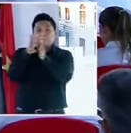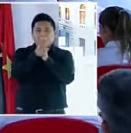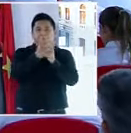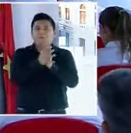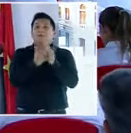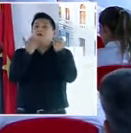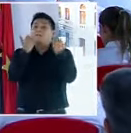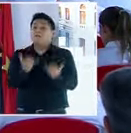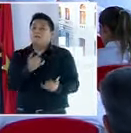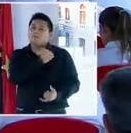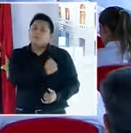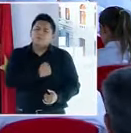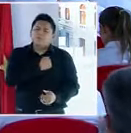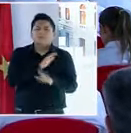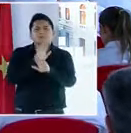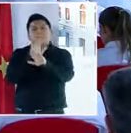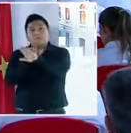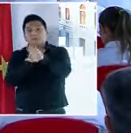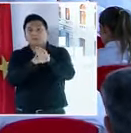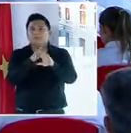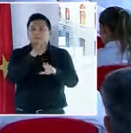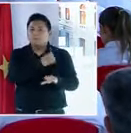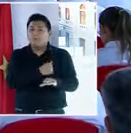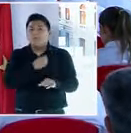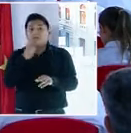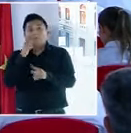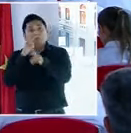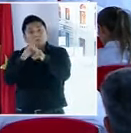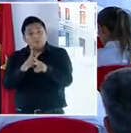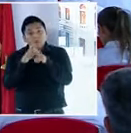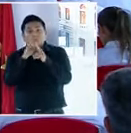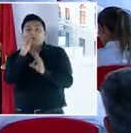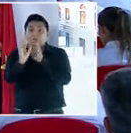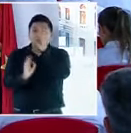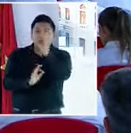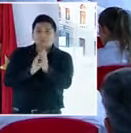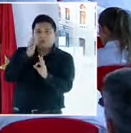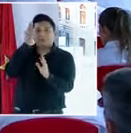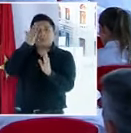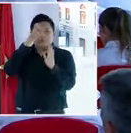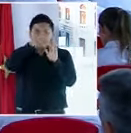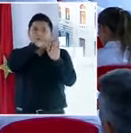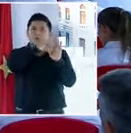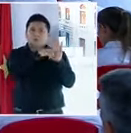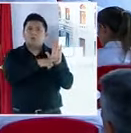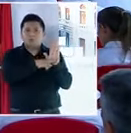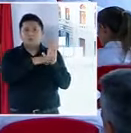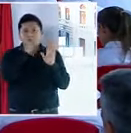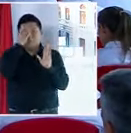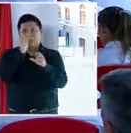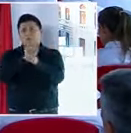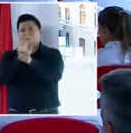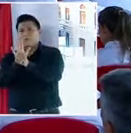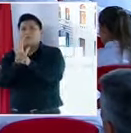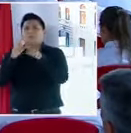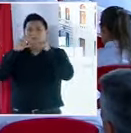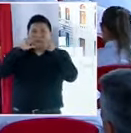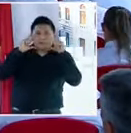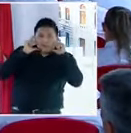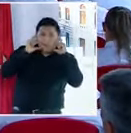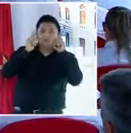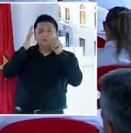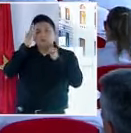llamado de manera muy especial a no bajar la guardia, a seguir manteniendo todos los protocolos de bioseguridad, en todo momento el uso de